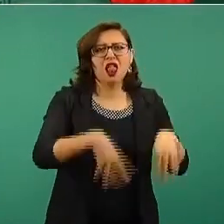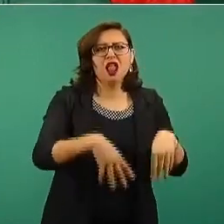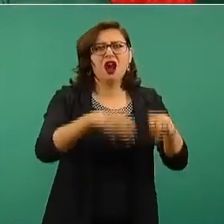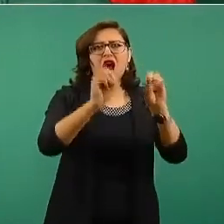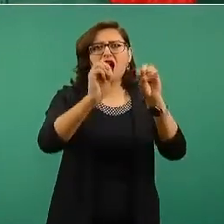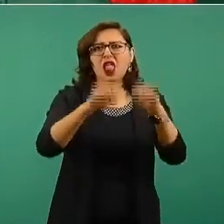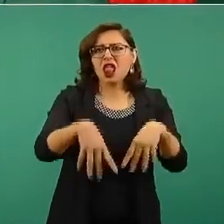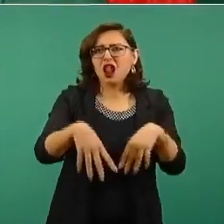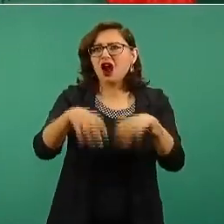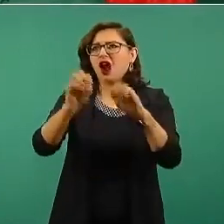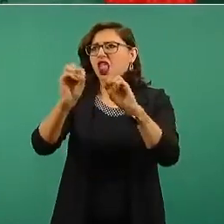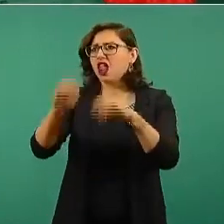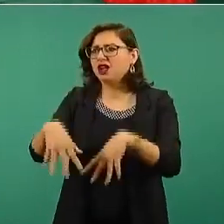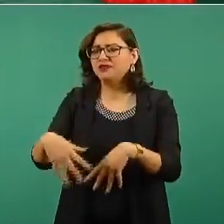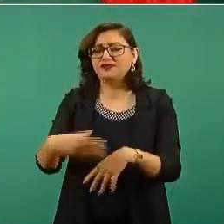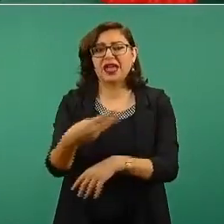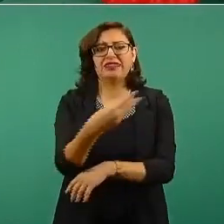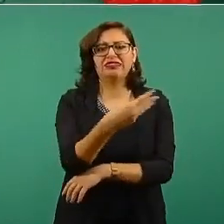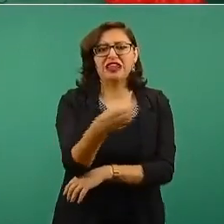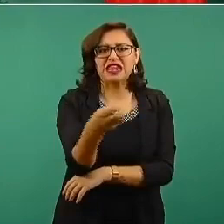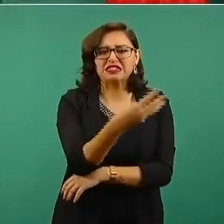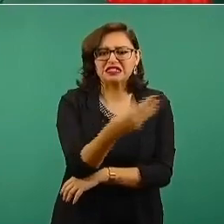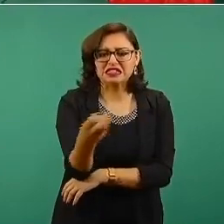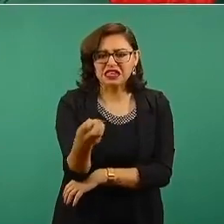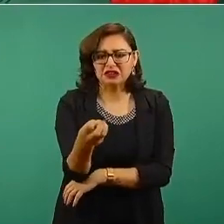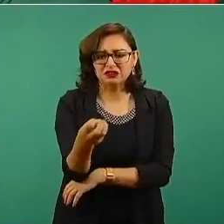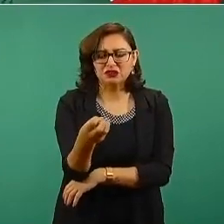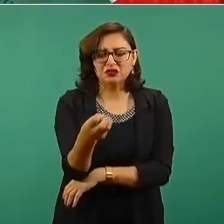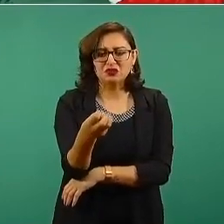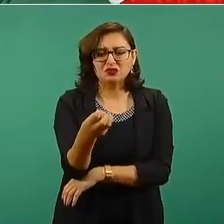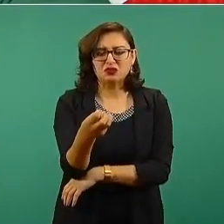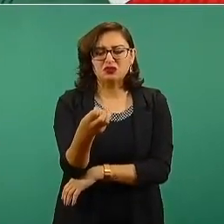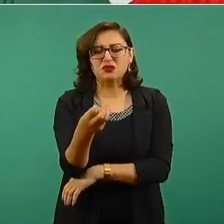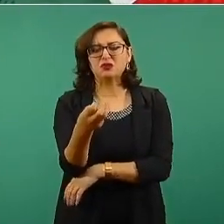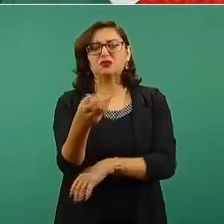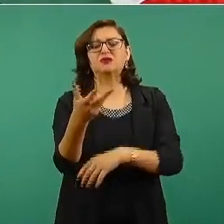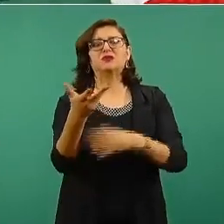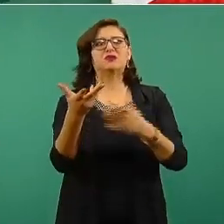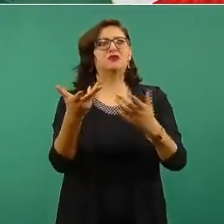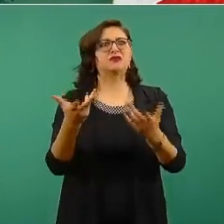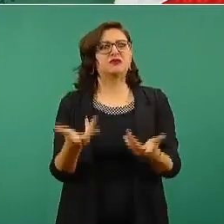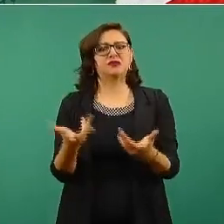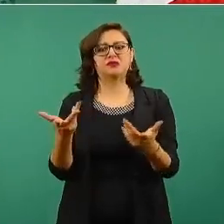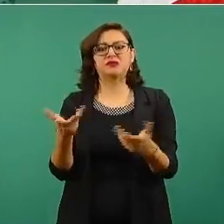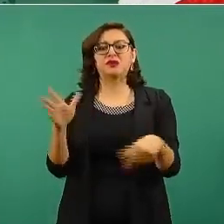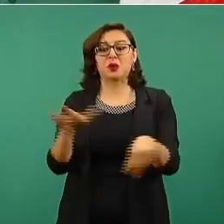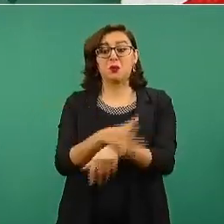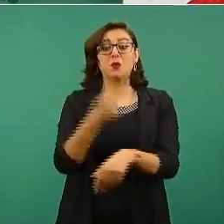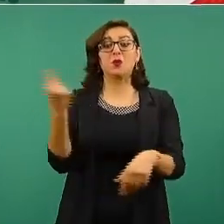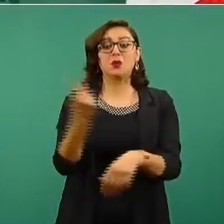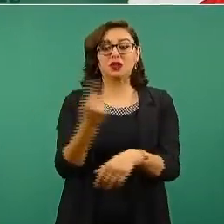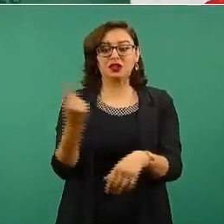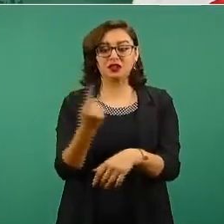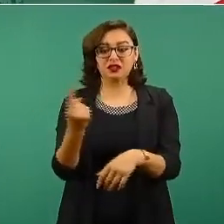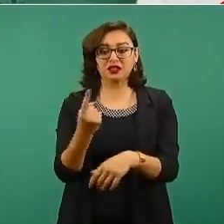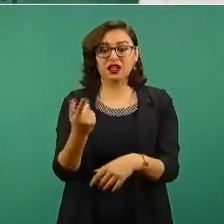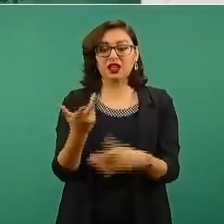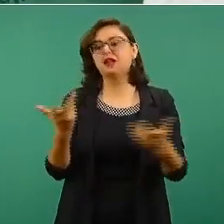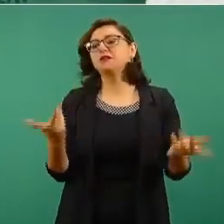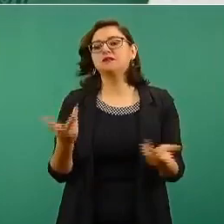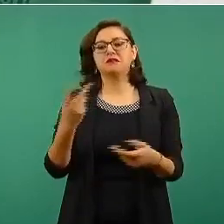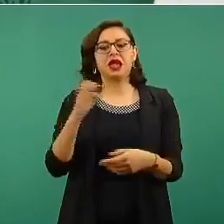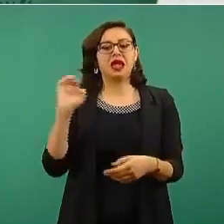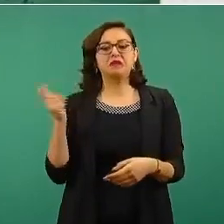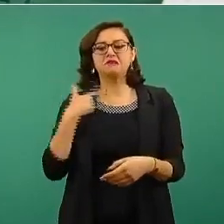inconclusos, más de 300, porque lo único que les importaba era la construcción,